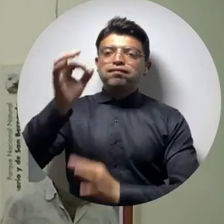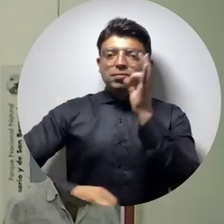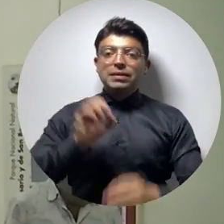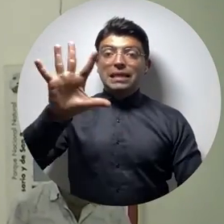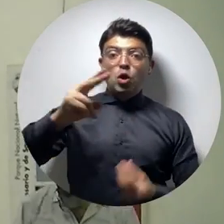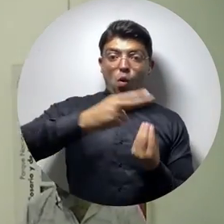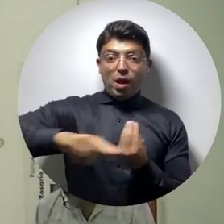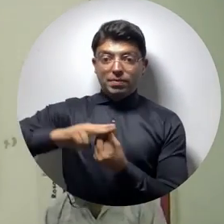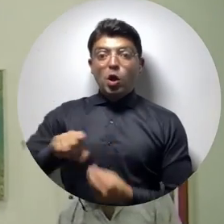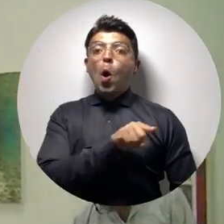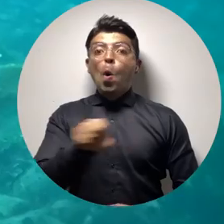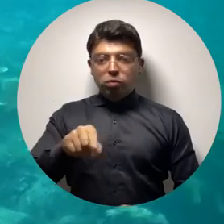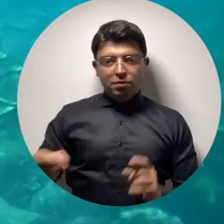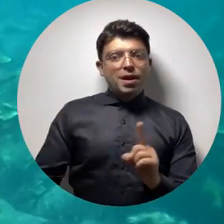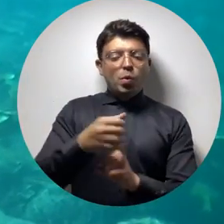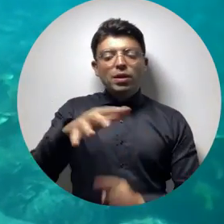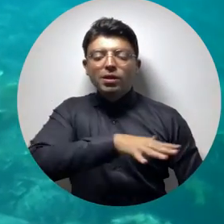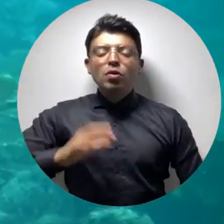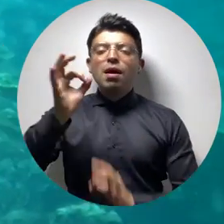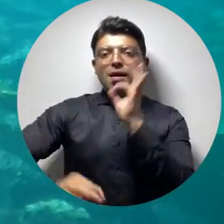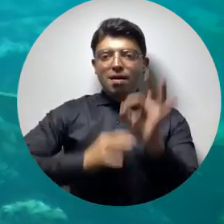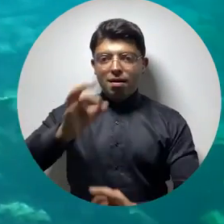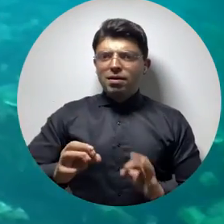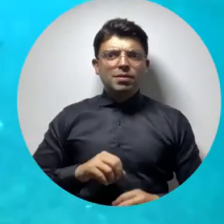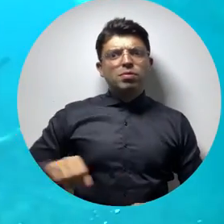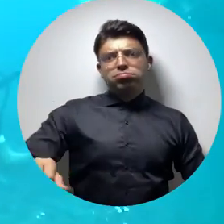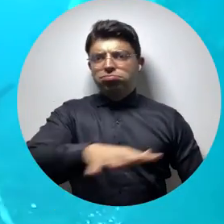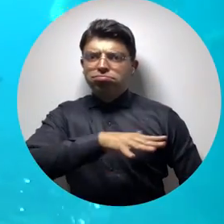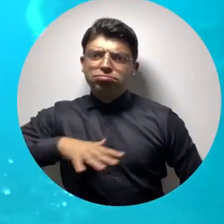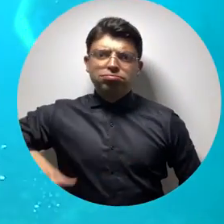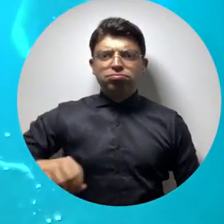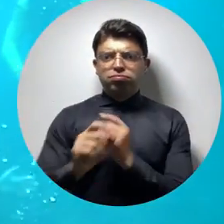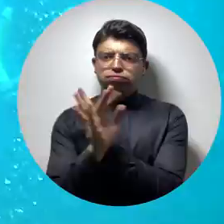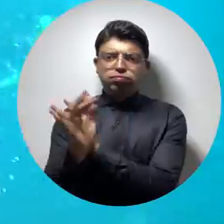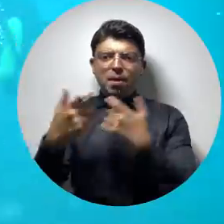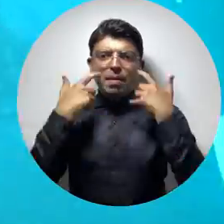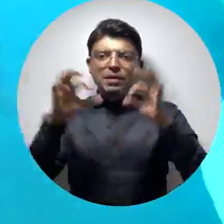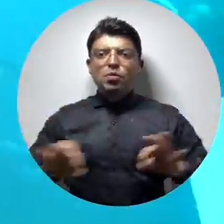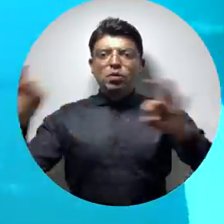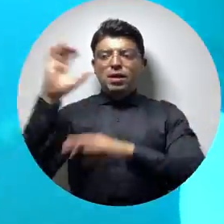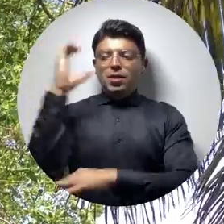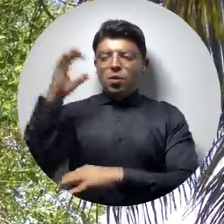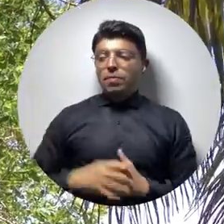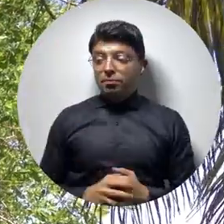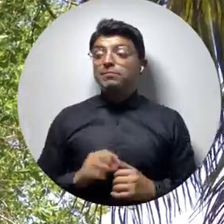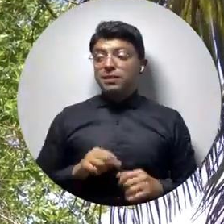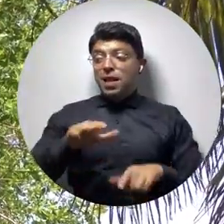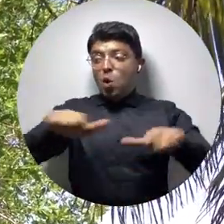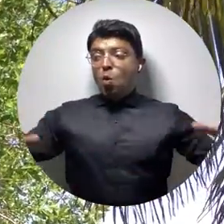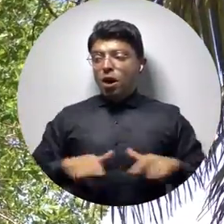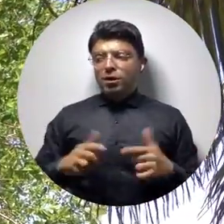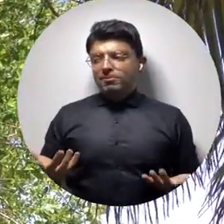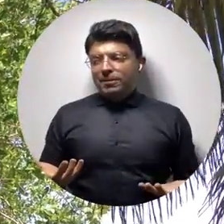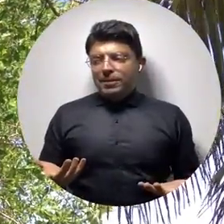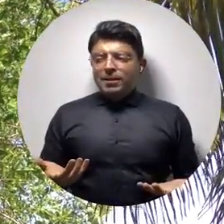conservación de 5 especies que se encuentran en esta zona protegida, considerada el área coralina más importante de Colombia. In many places, it's